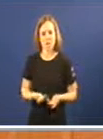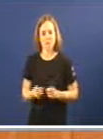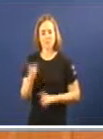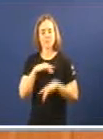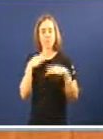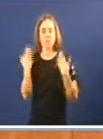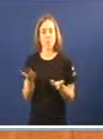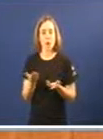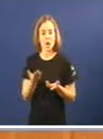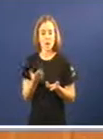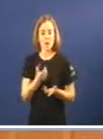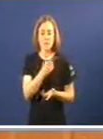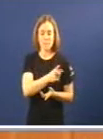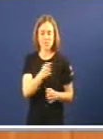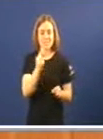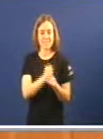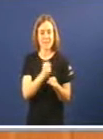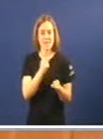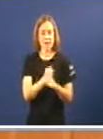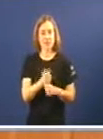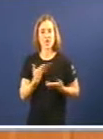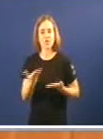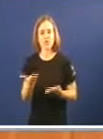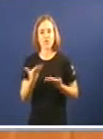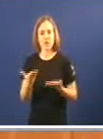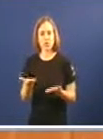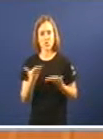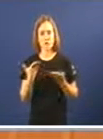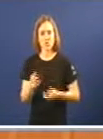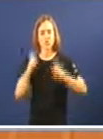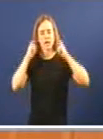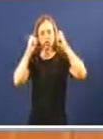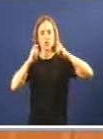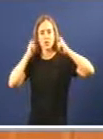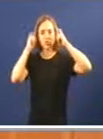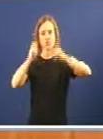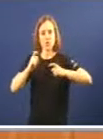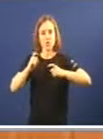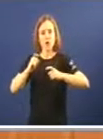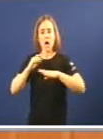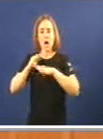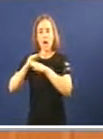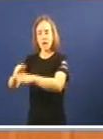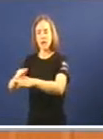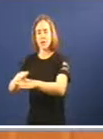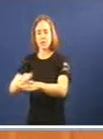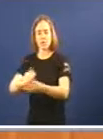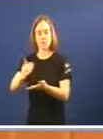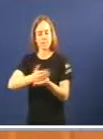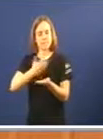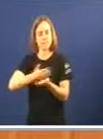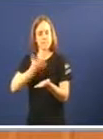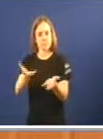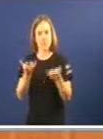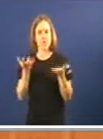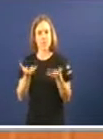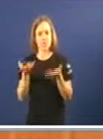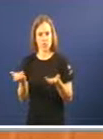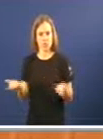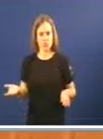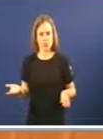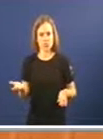arrimaban ombreiro forzosamente otros incrementaban o sus beneficios e se lucra bando público mientras se le